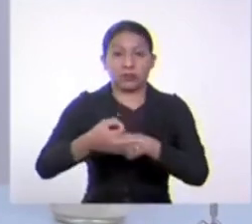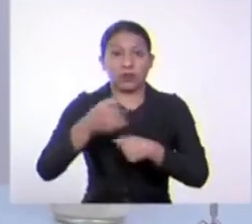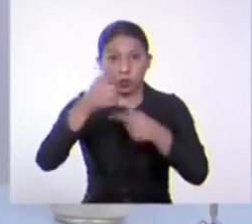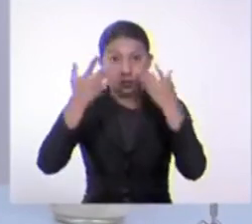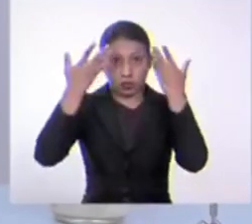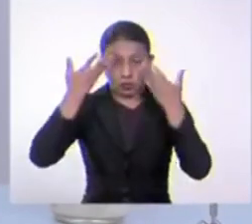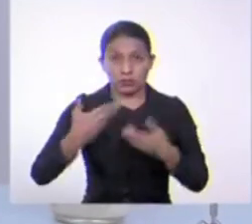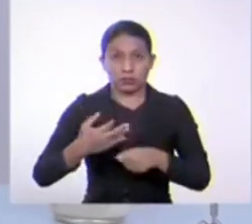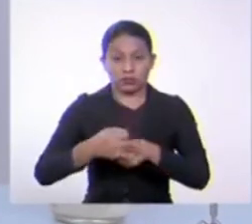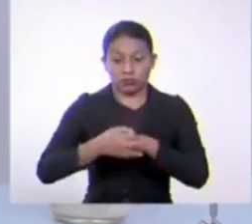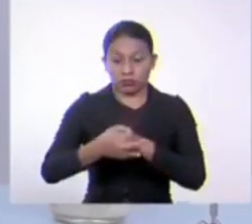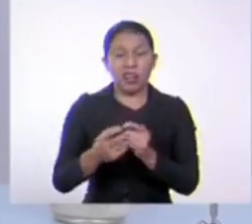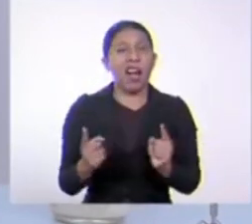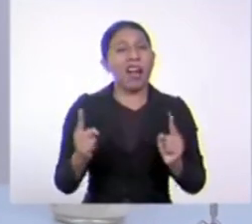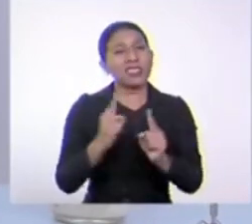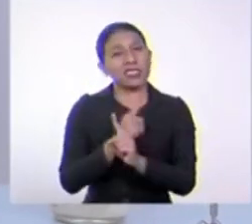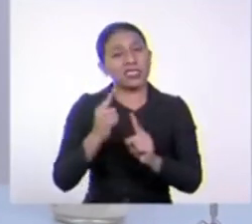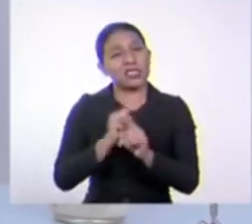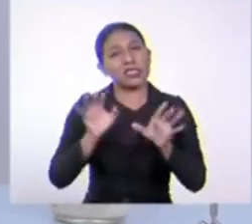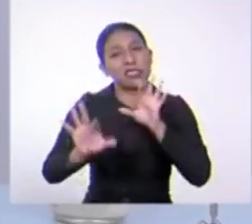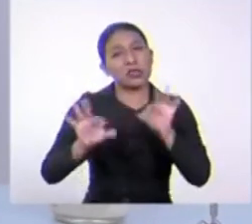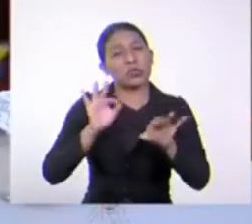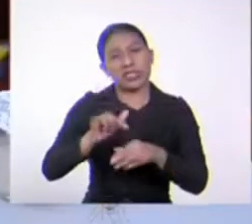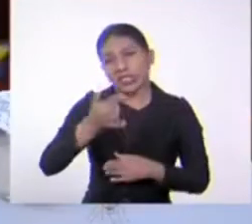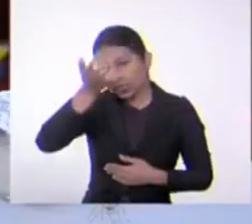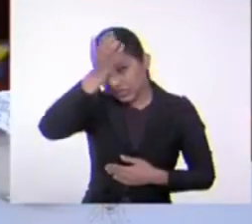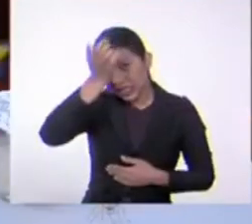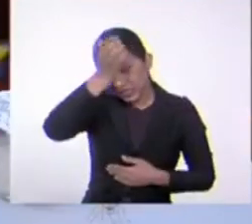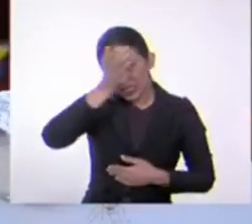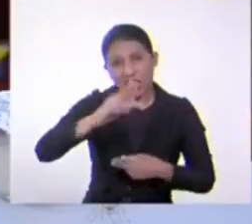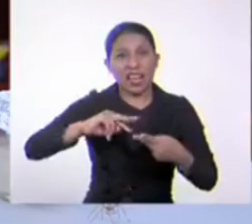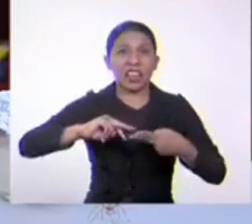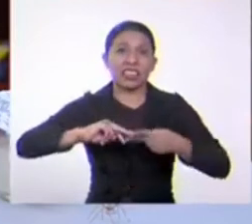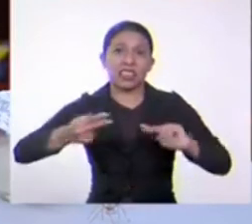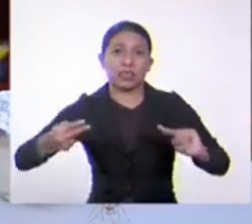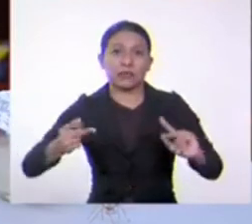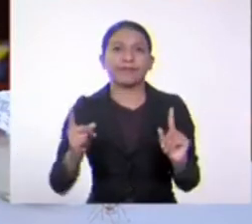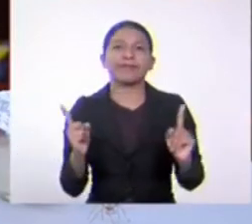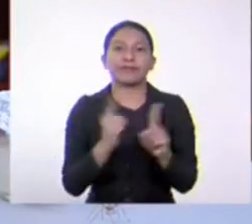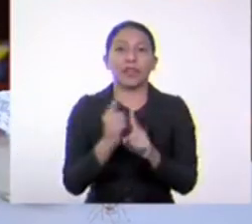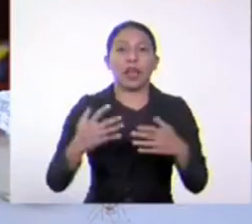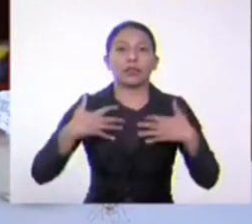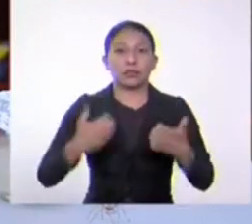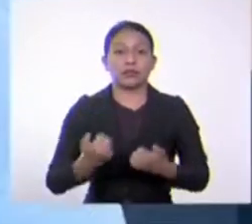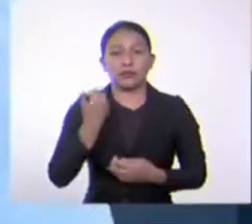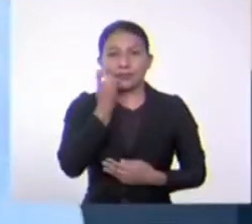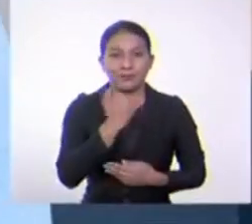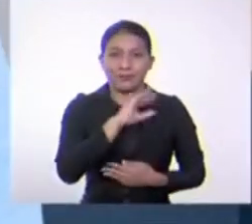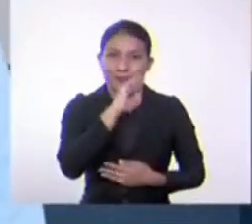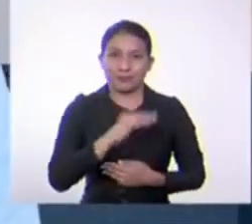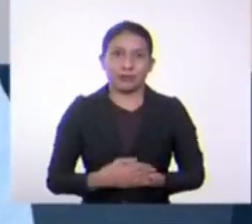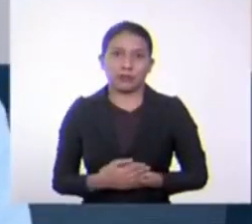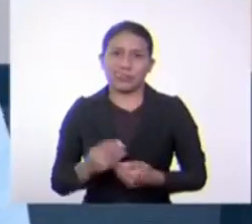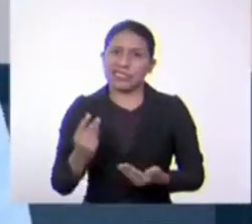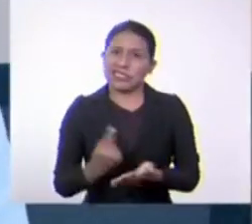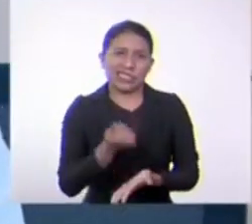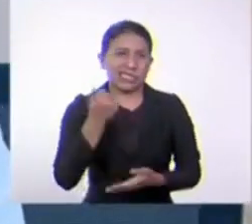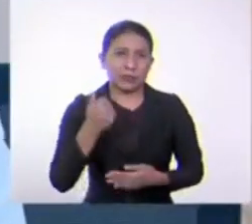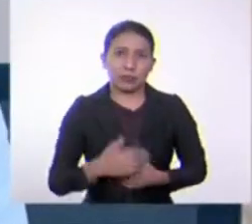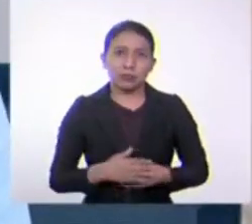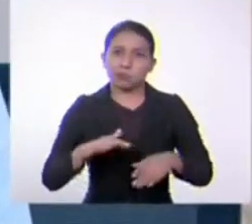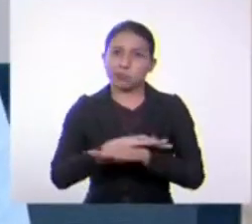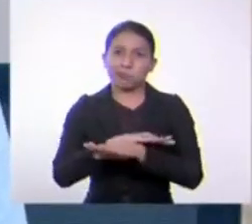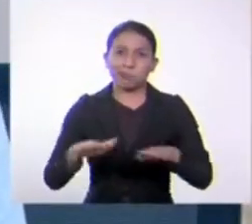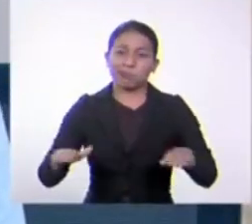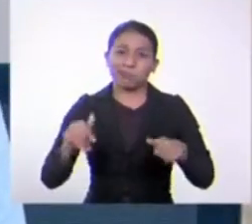cuerpo para corregir ciertos errores en el ADN y así curar una enfermedad. Lamentablemente hemos llegado